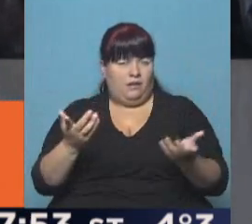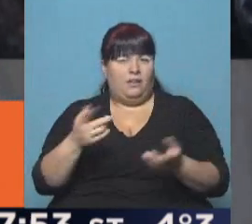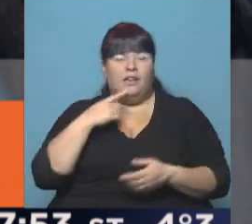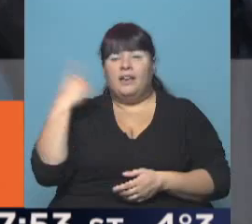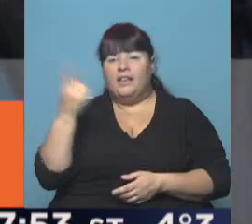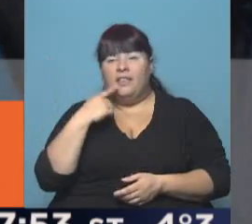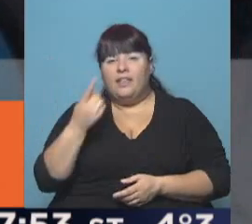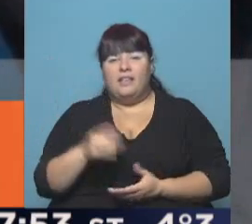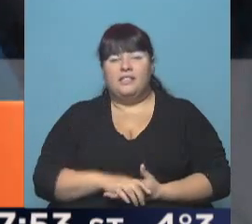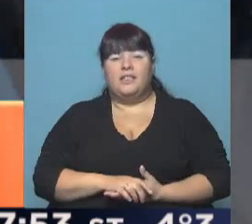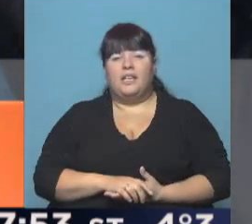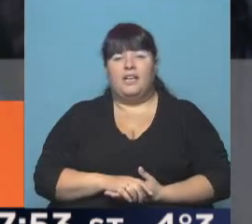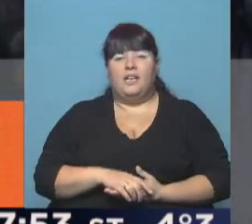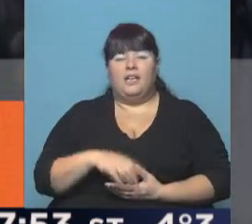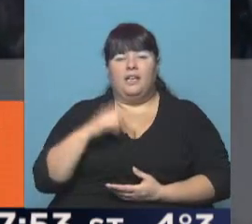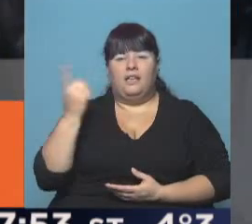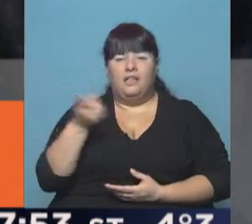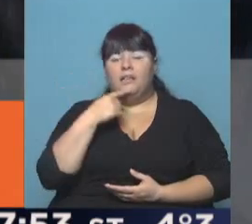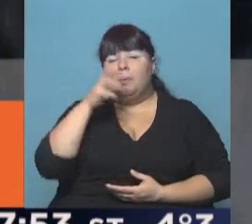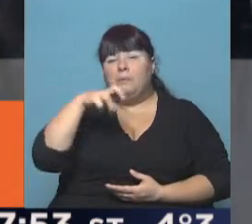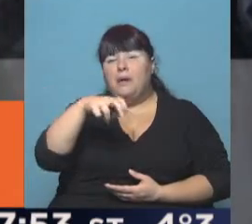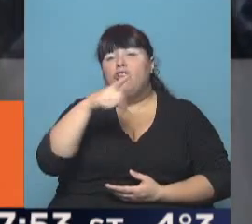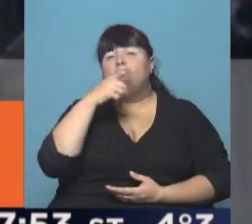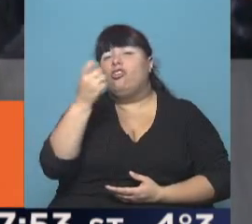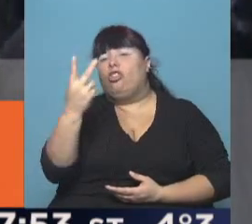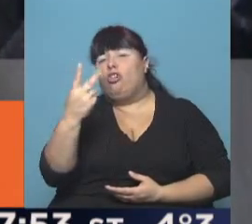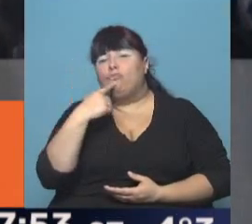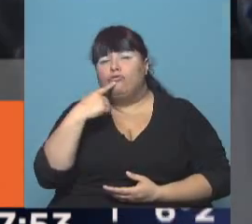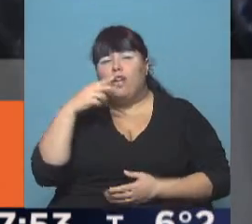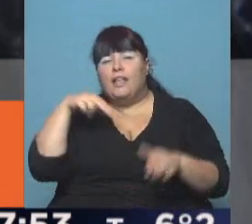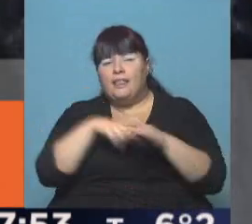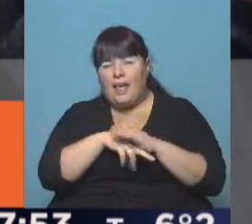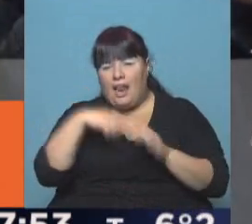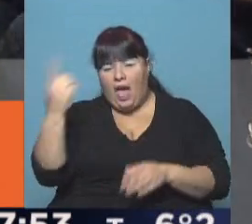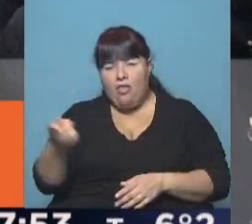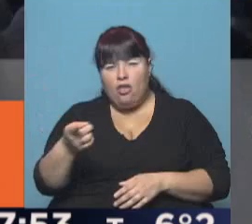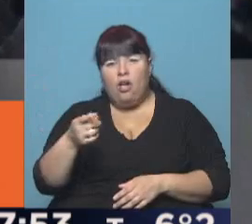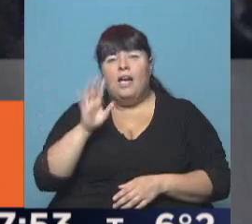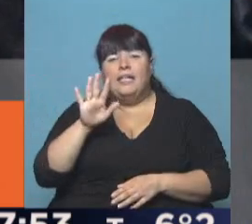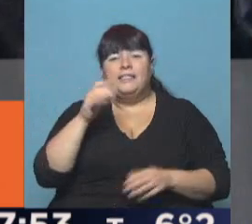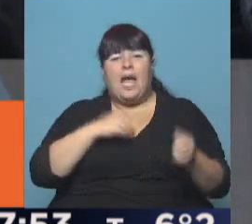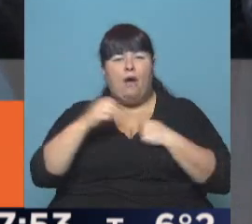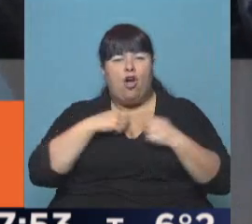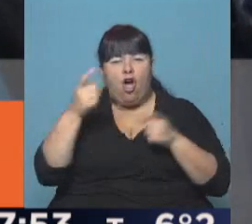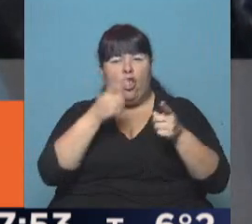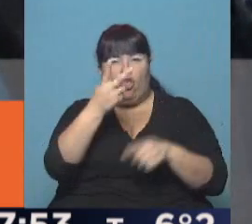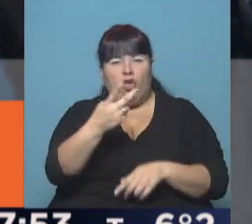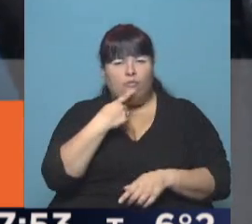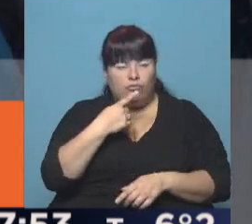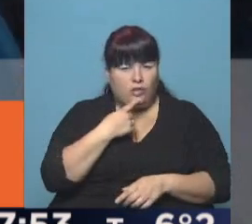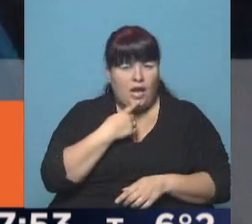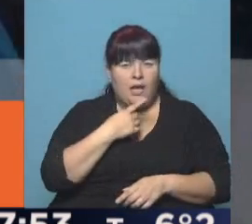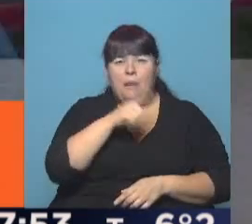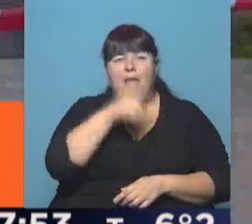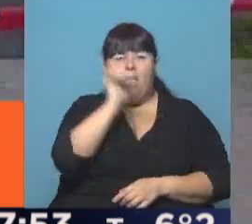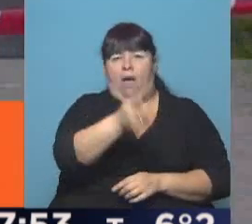que dice, venía y supuestamente, no sé si hay dos chicos que están internados, que los venías corriendo a esos dos chicos.